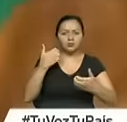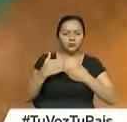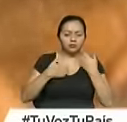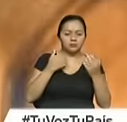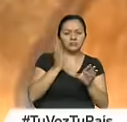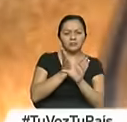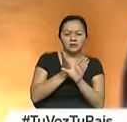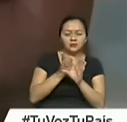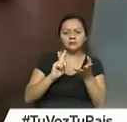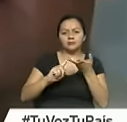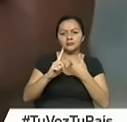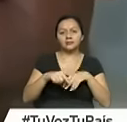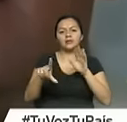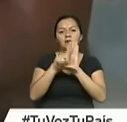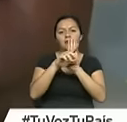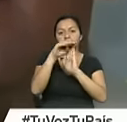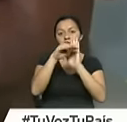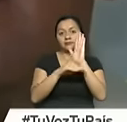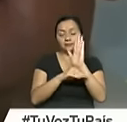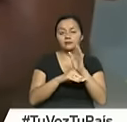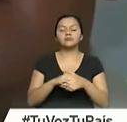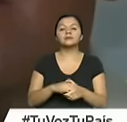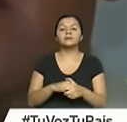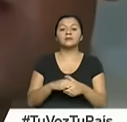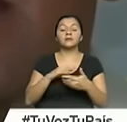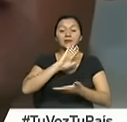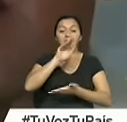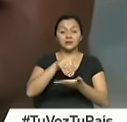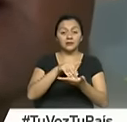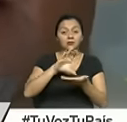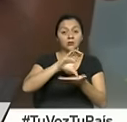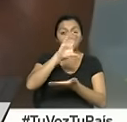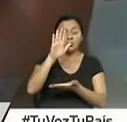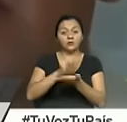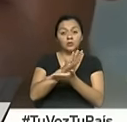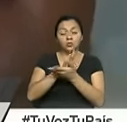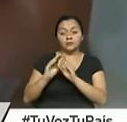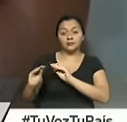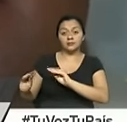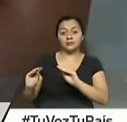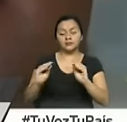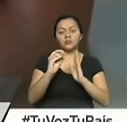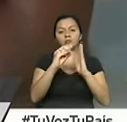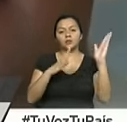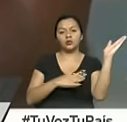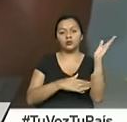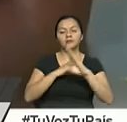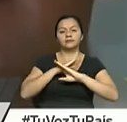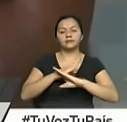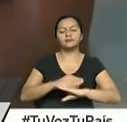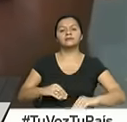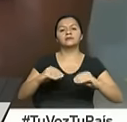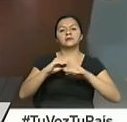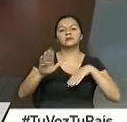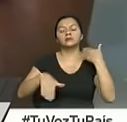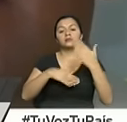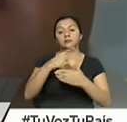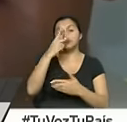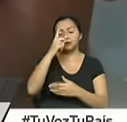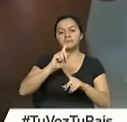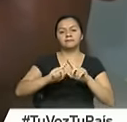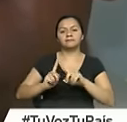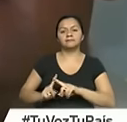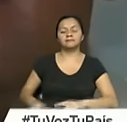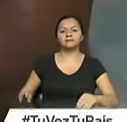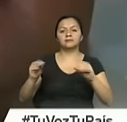y ámbito legal. Está trabajando en cada uno de los centros educativos, creando proyectos de prevención, en los cuales está disipando